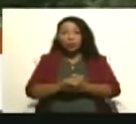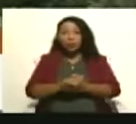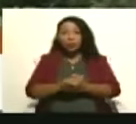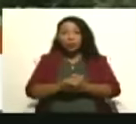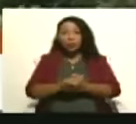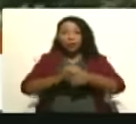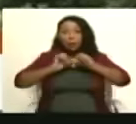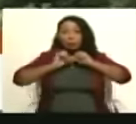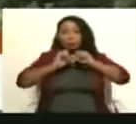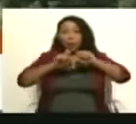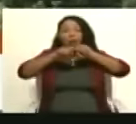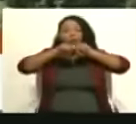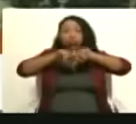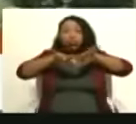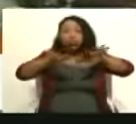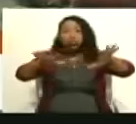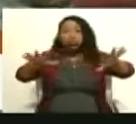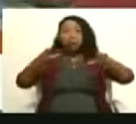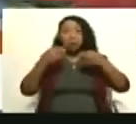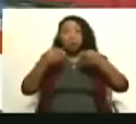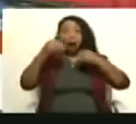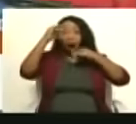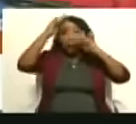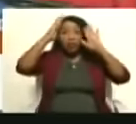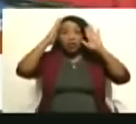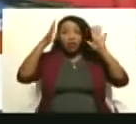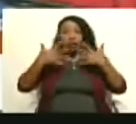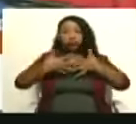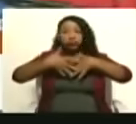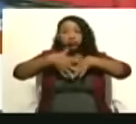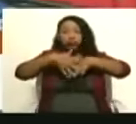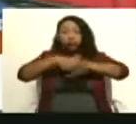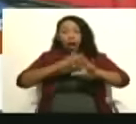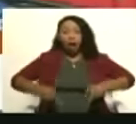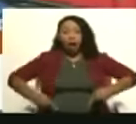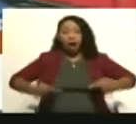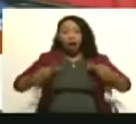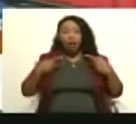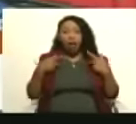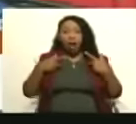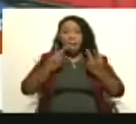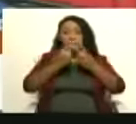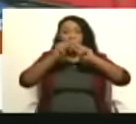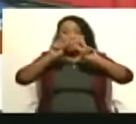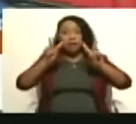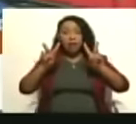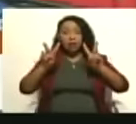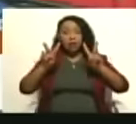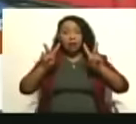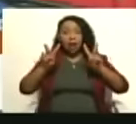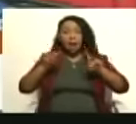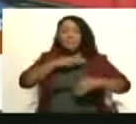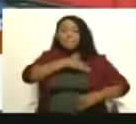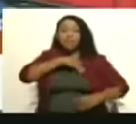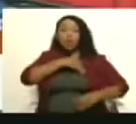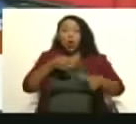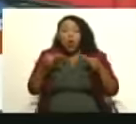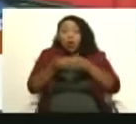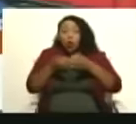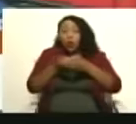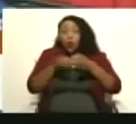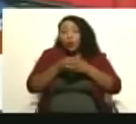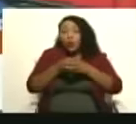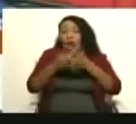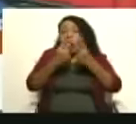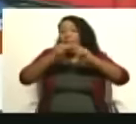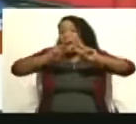Mantenemos el despliegue para la prevención integral para la vida y la paz, apalancado en la gran misión Cuadrantes de Paz,